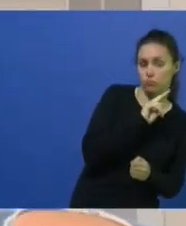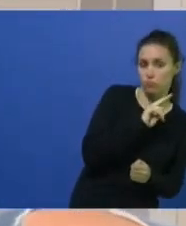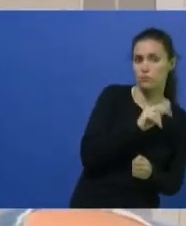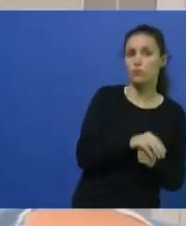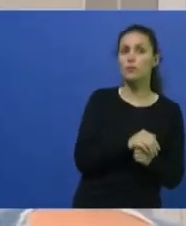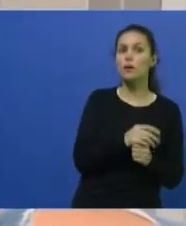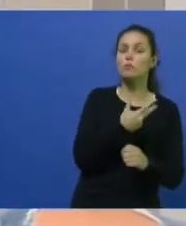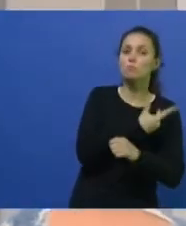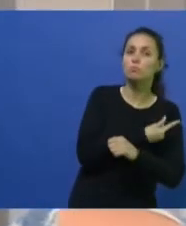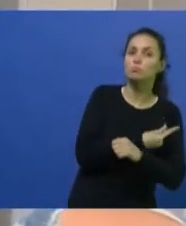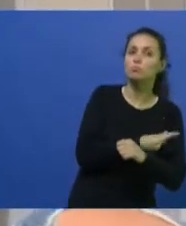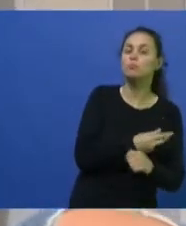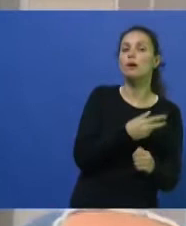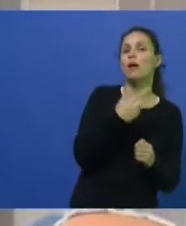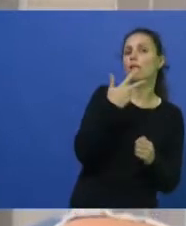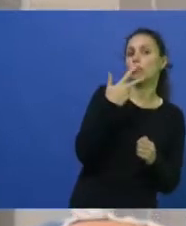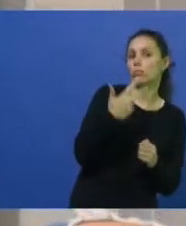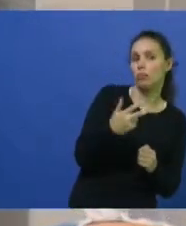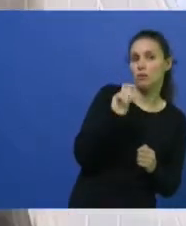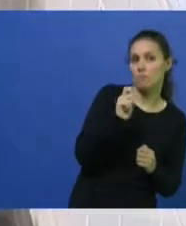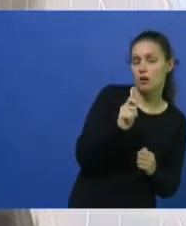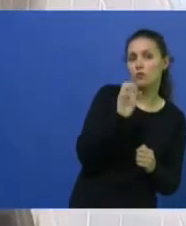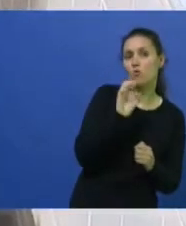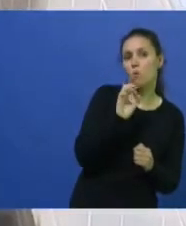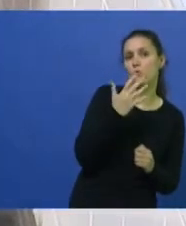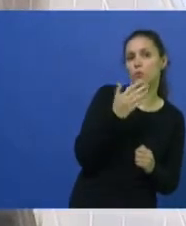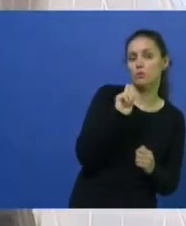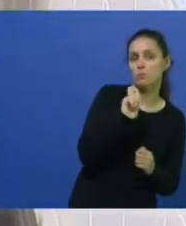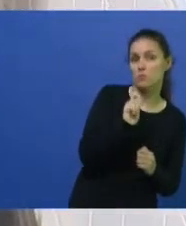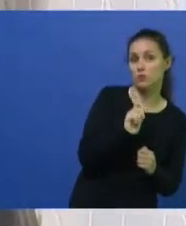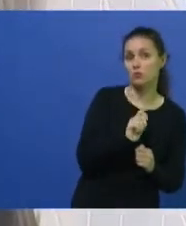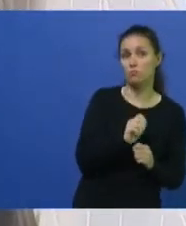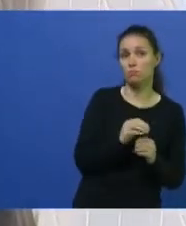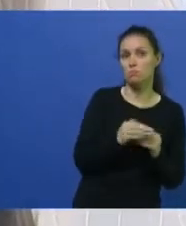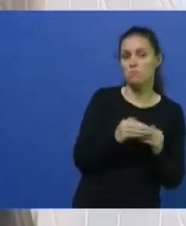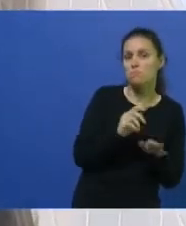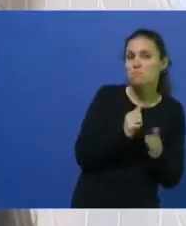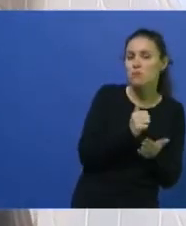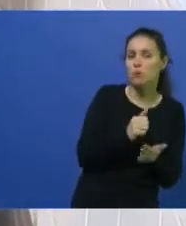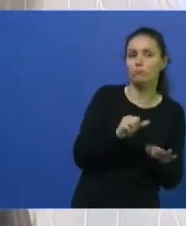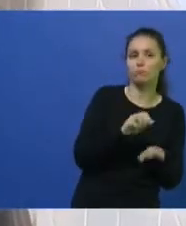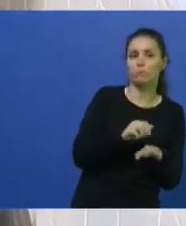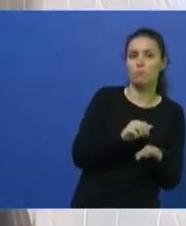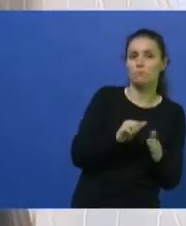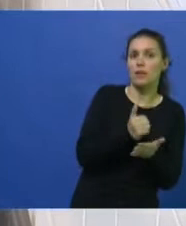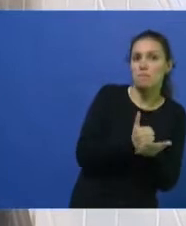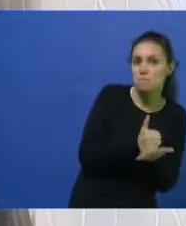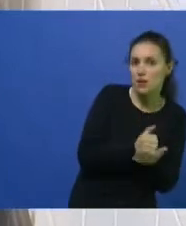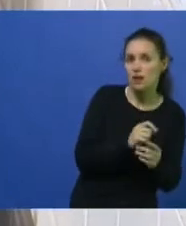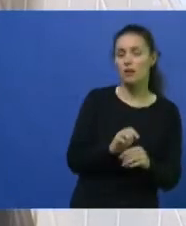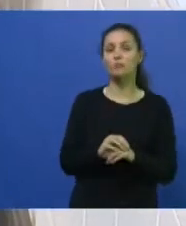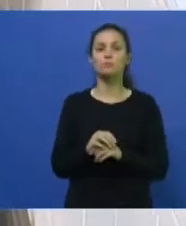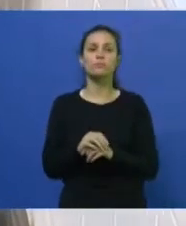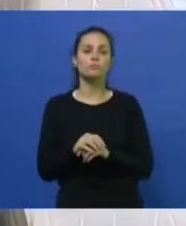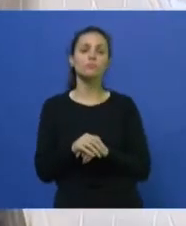demorar en la colocación de alguna de esas dosis si lo ideal es que no se demore eso se llama oportunidad de vacunación que es hacerlo no